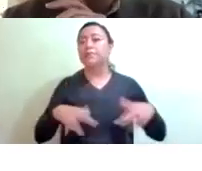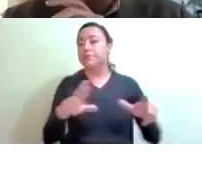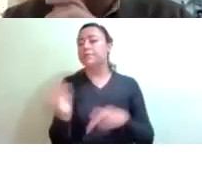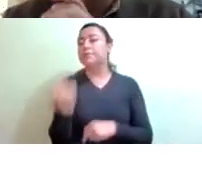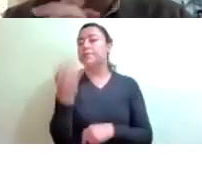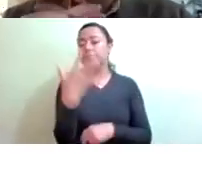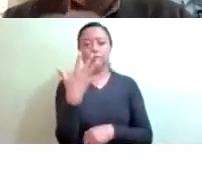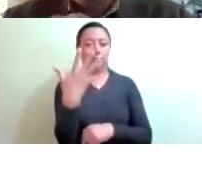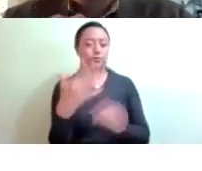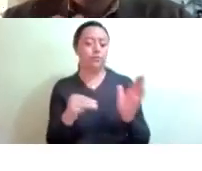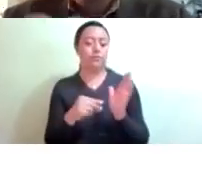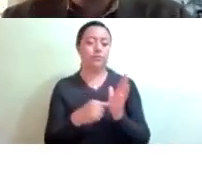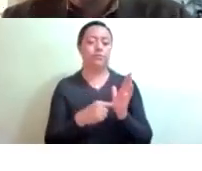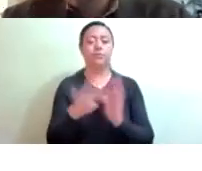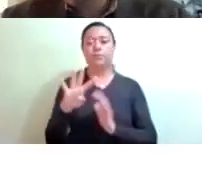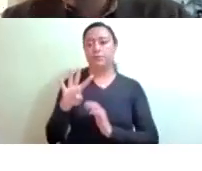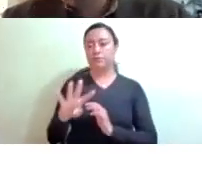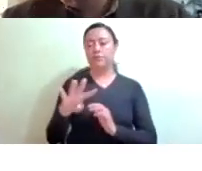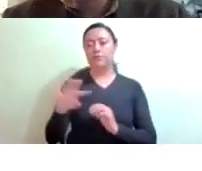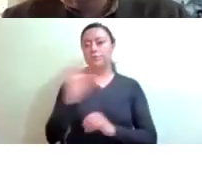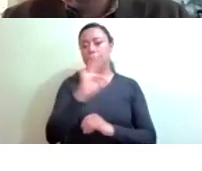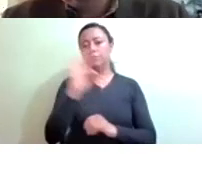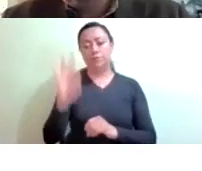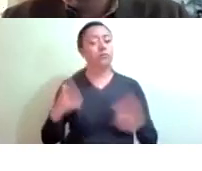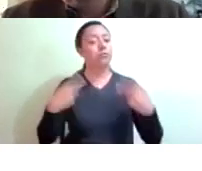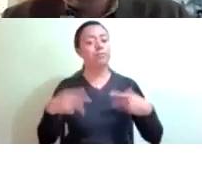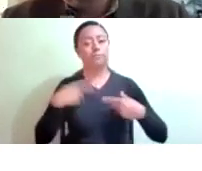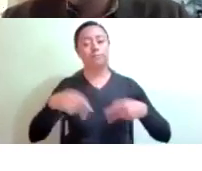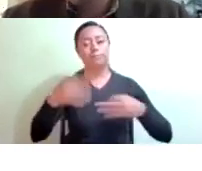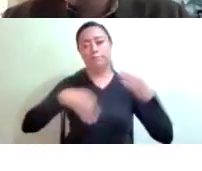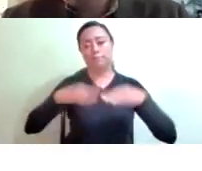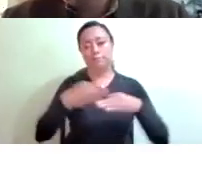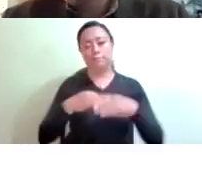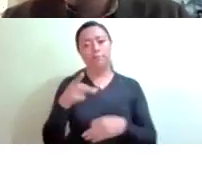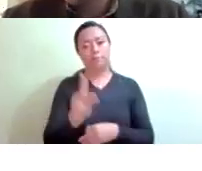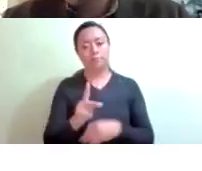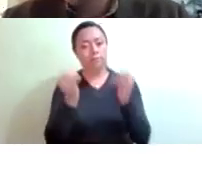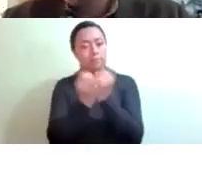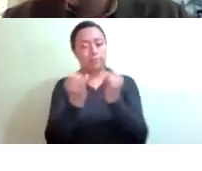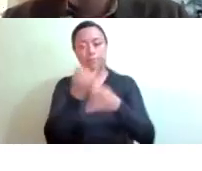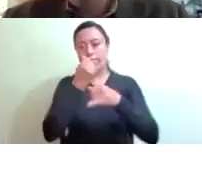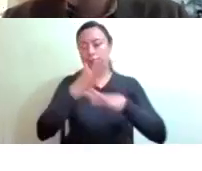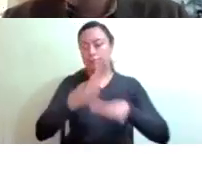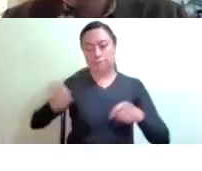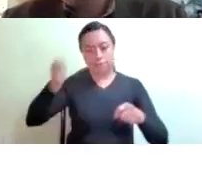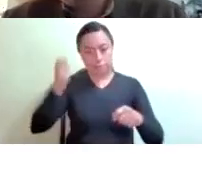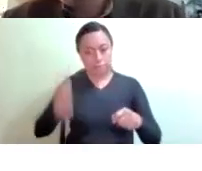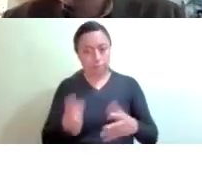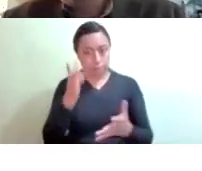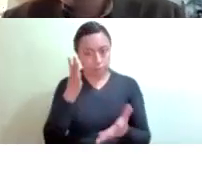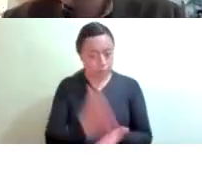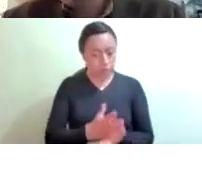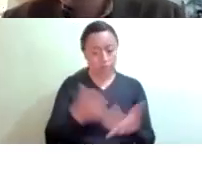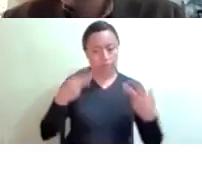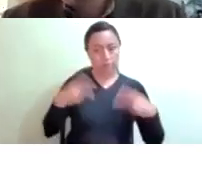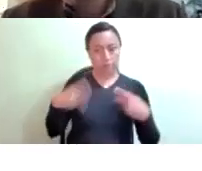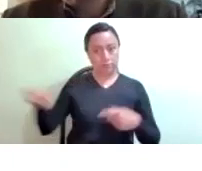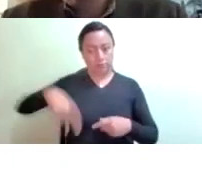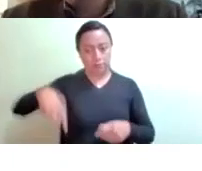5.4% de las personas. Pero además, el dato de las sentencias no se refiere solamente a las personas